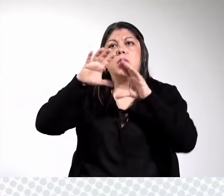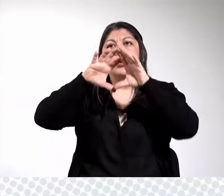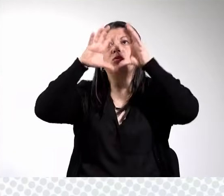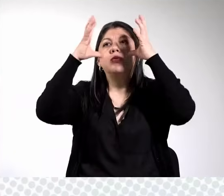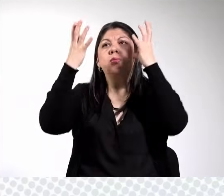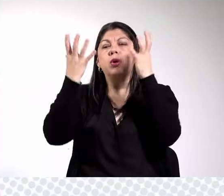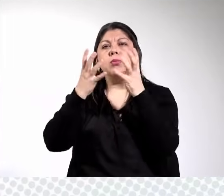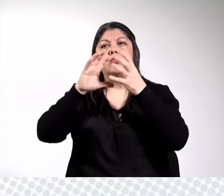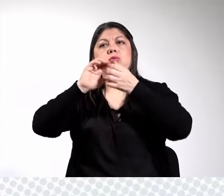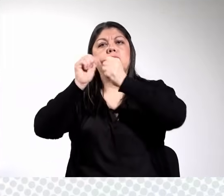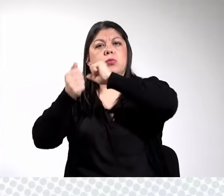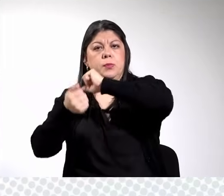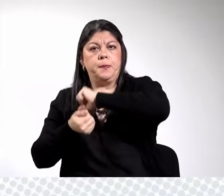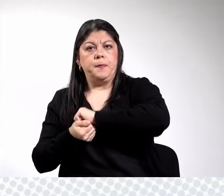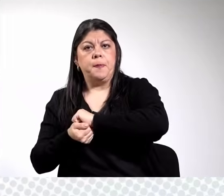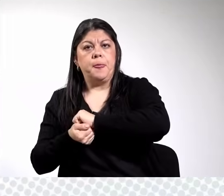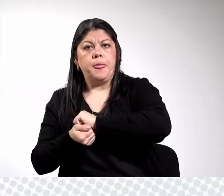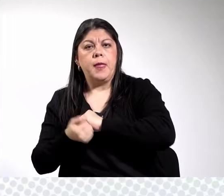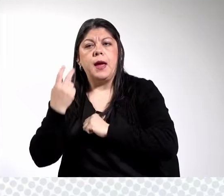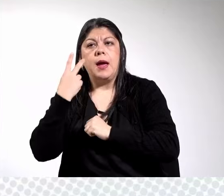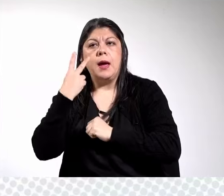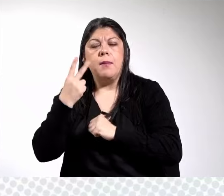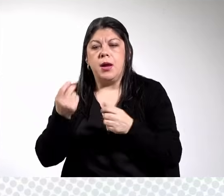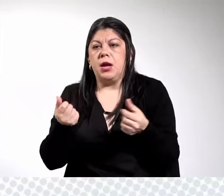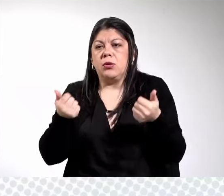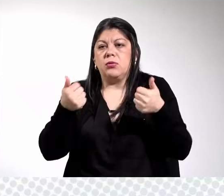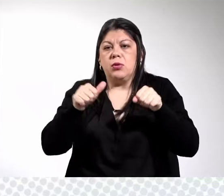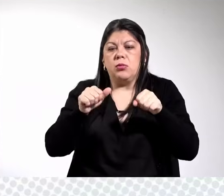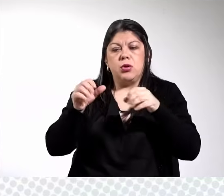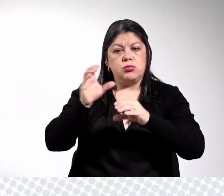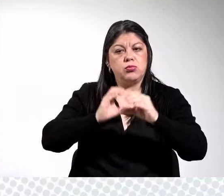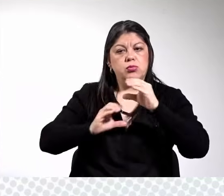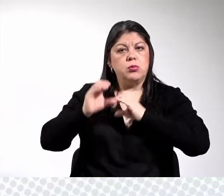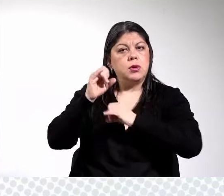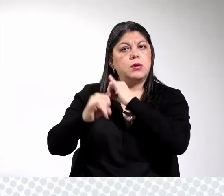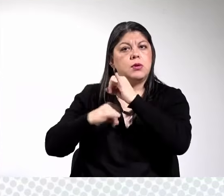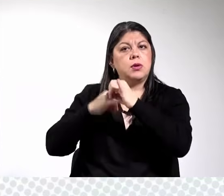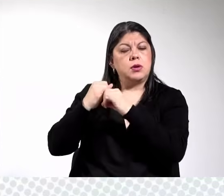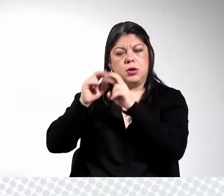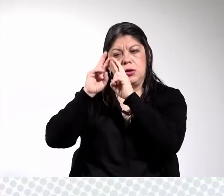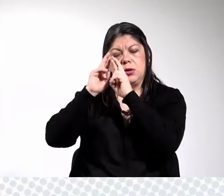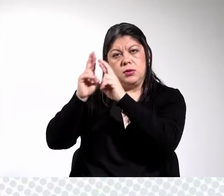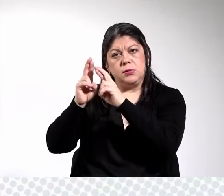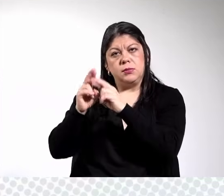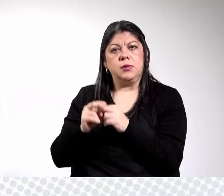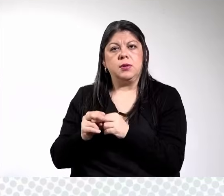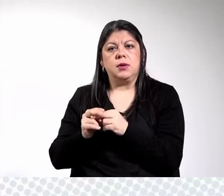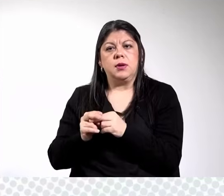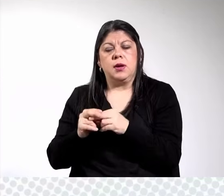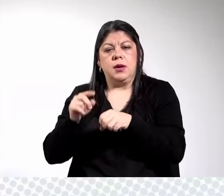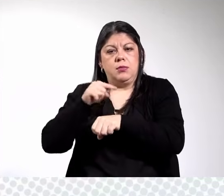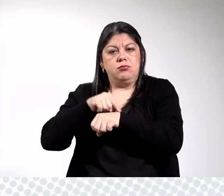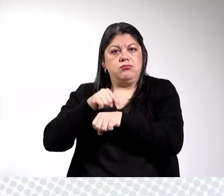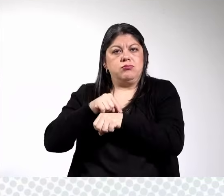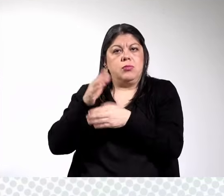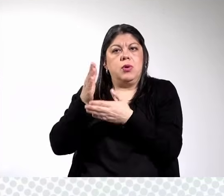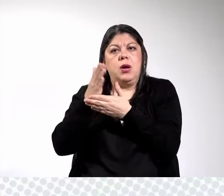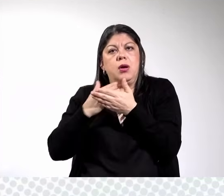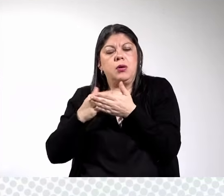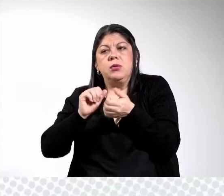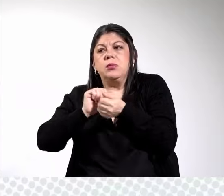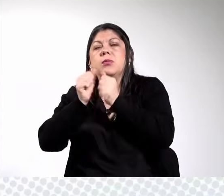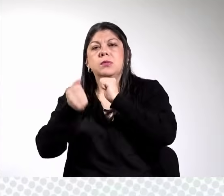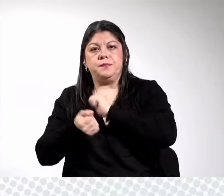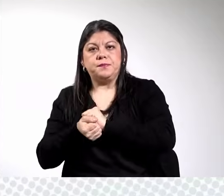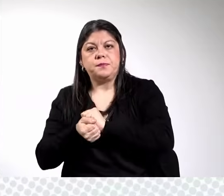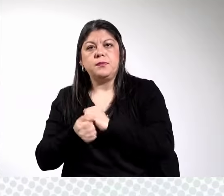que ya ahora ni con convenios comerciales internacionales se respetan. En momentos dados cambian y